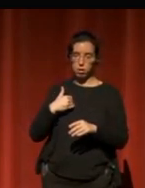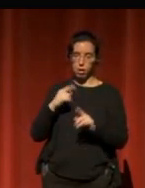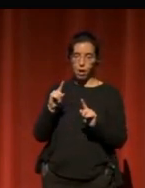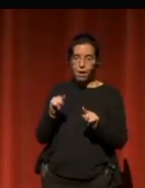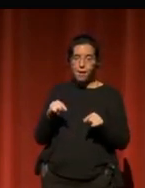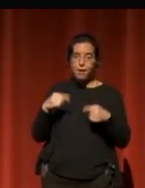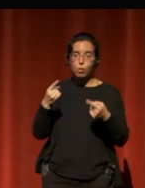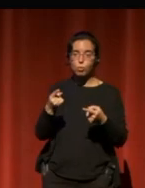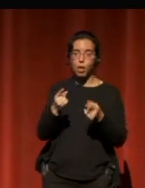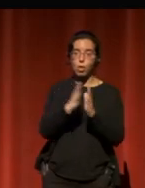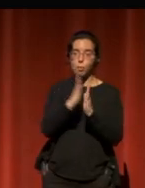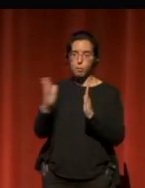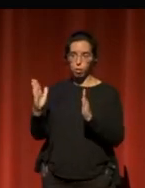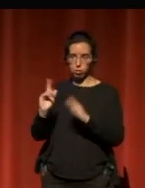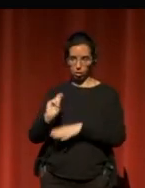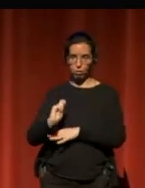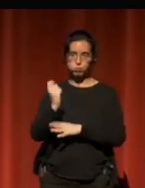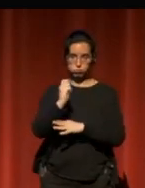las bibliotecas,